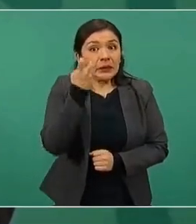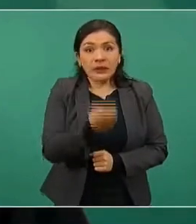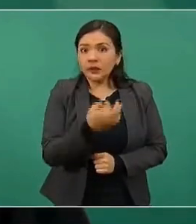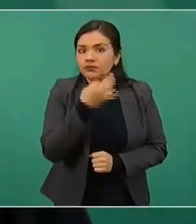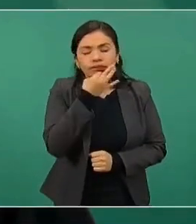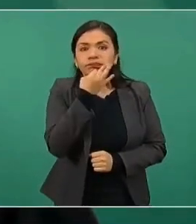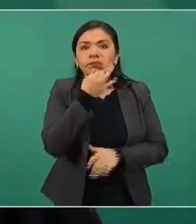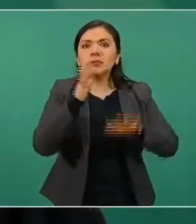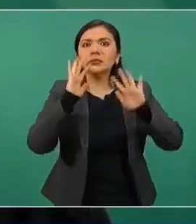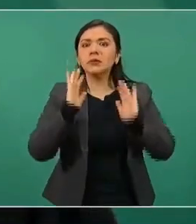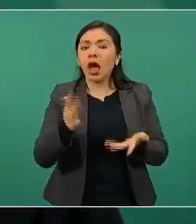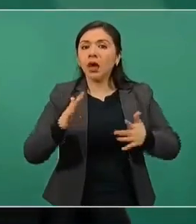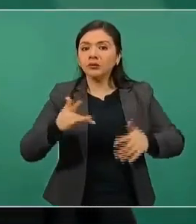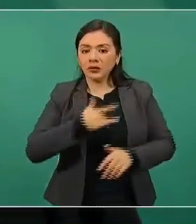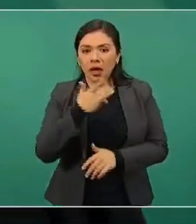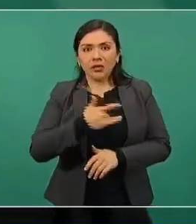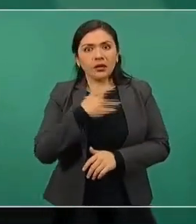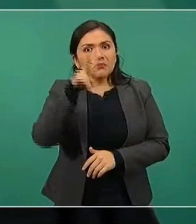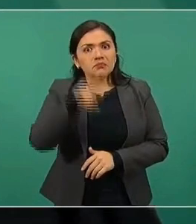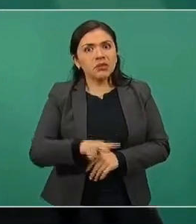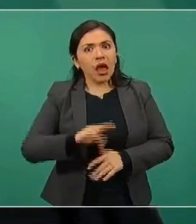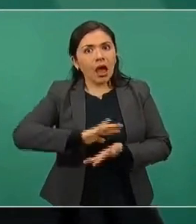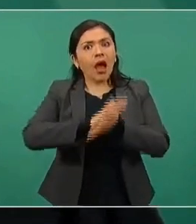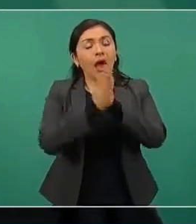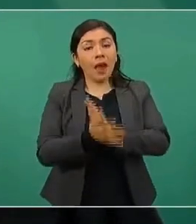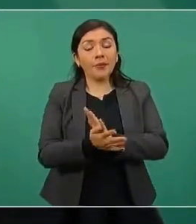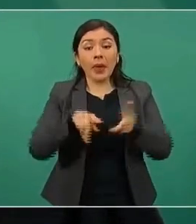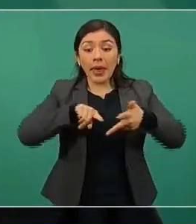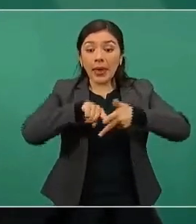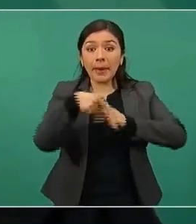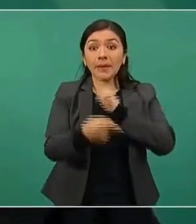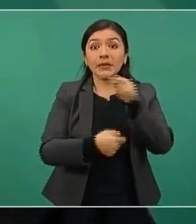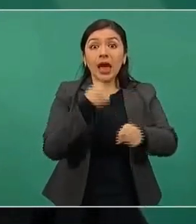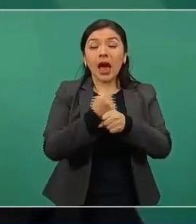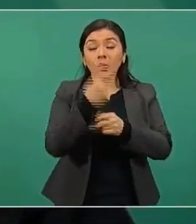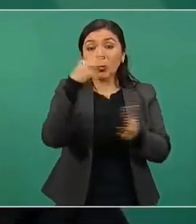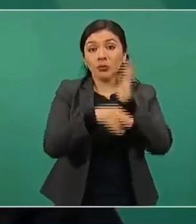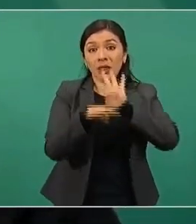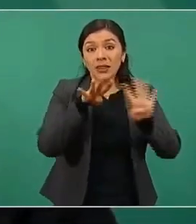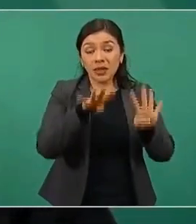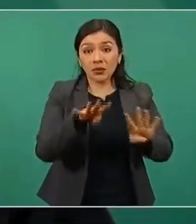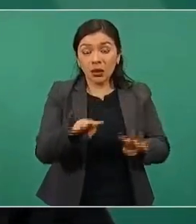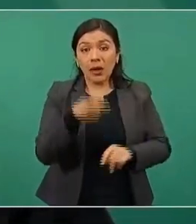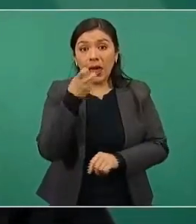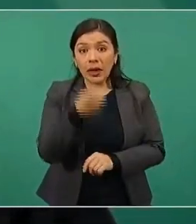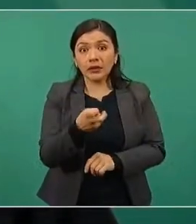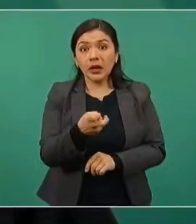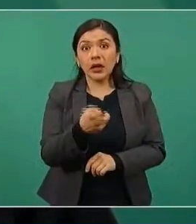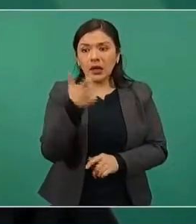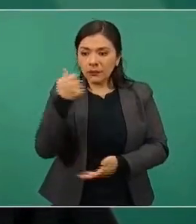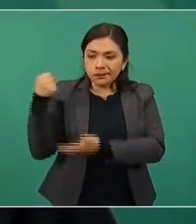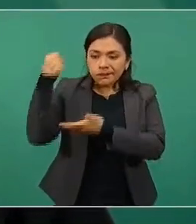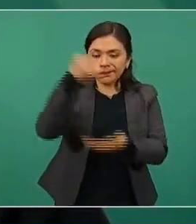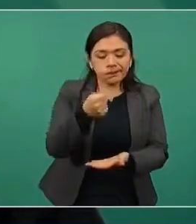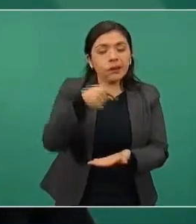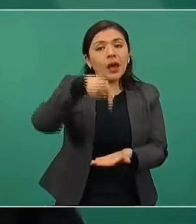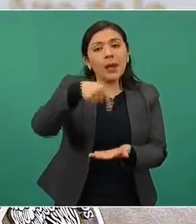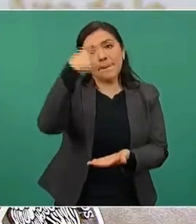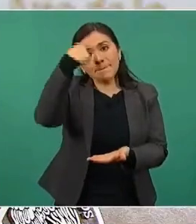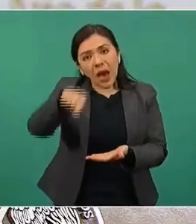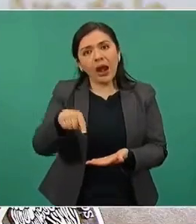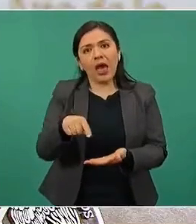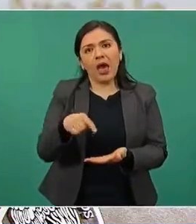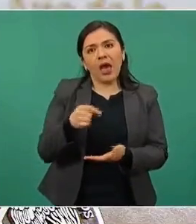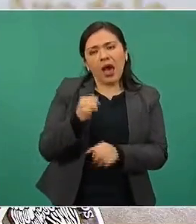el resultado, porque desde el 2019 ya la inversión se canalizó fundamentalmente en